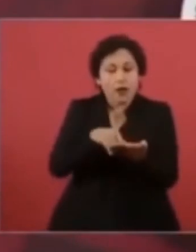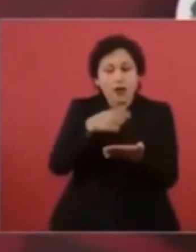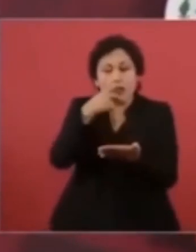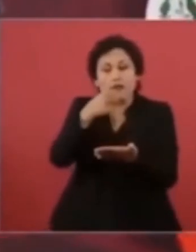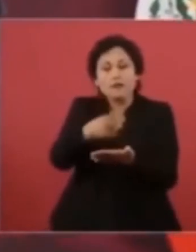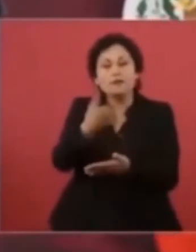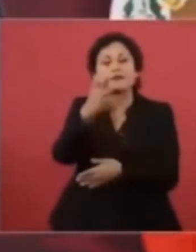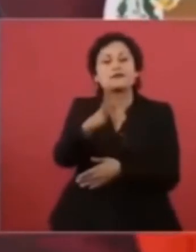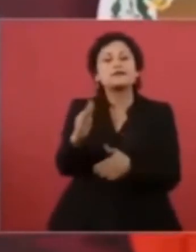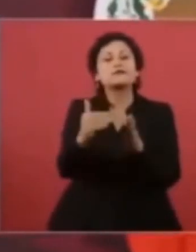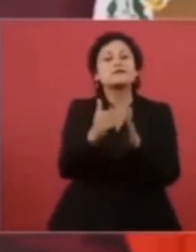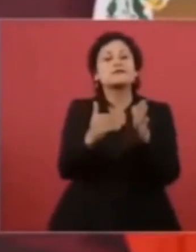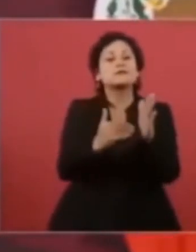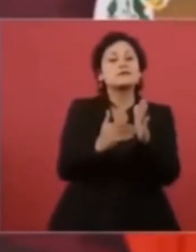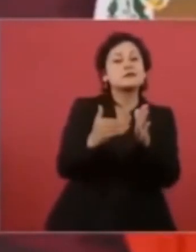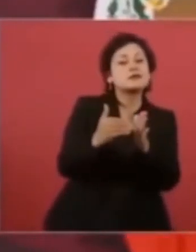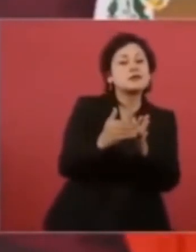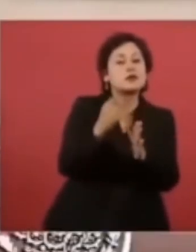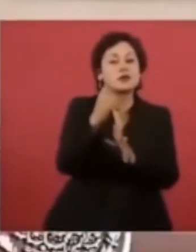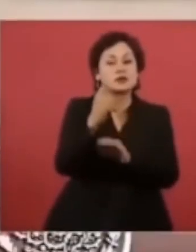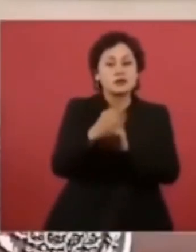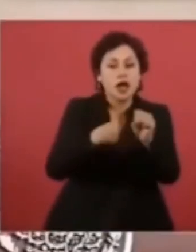10,000 millones al año.